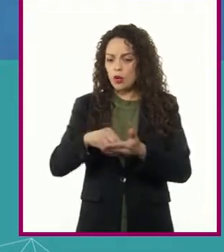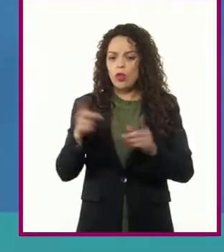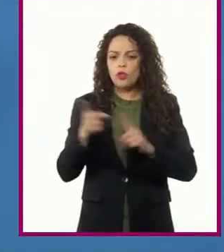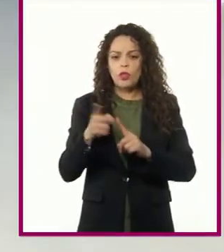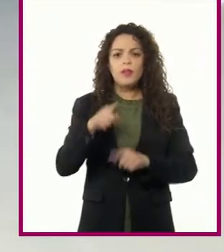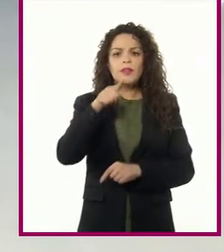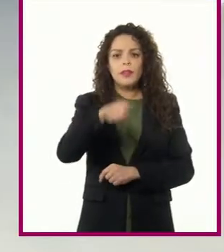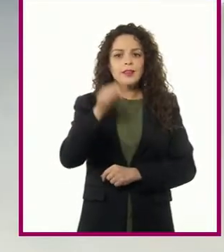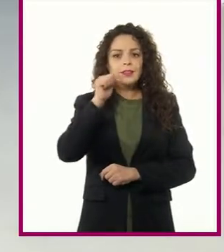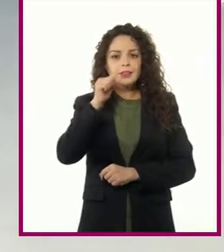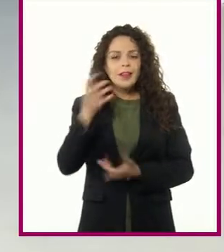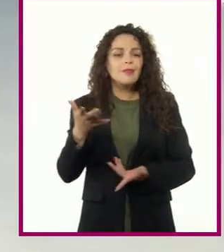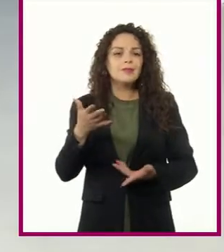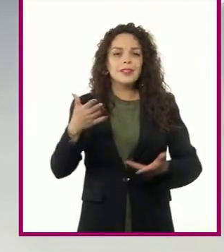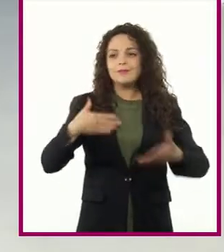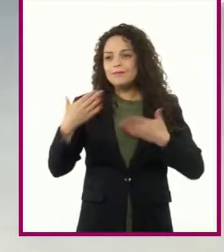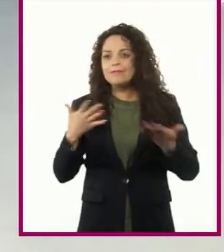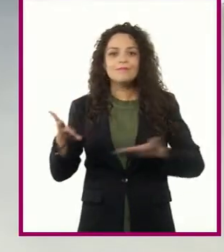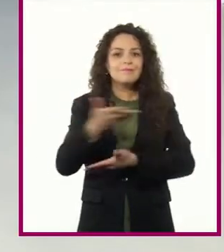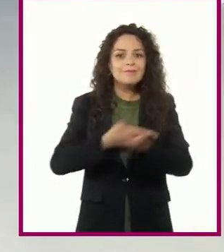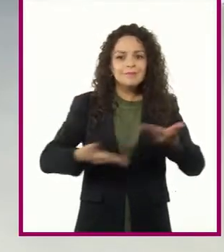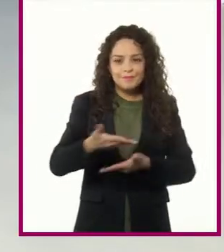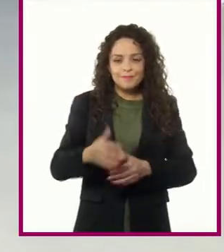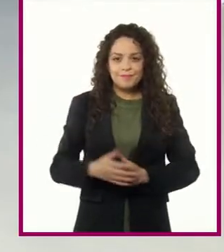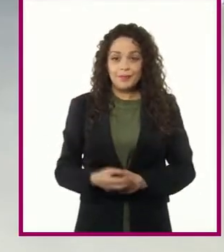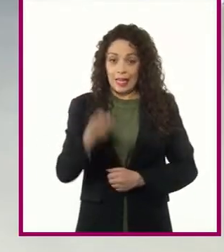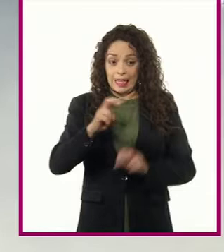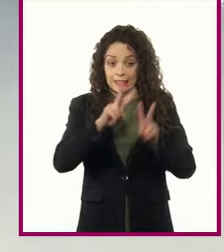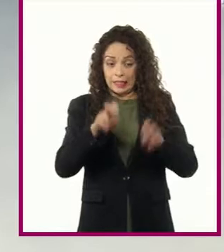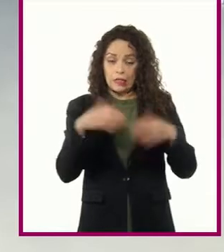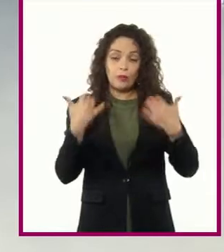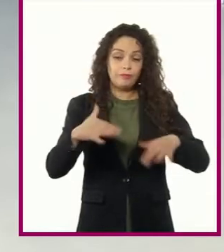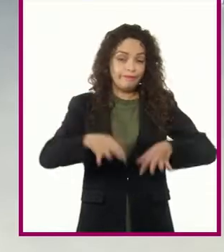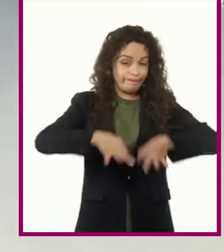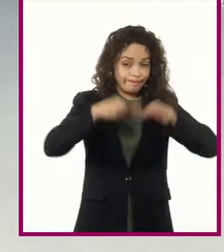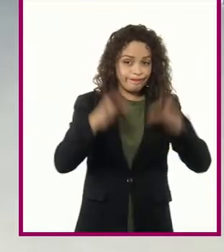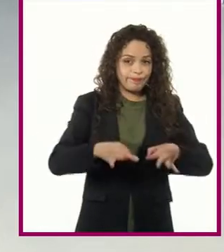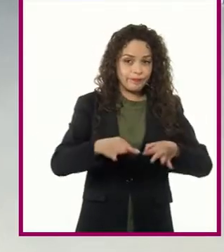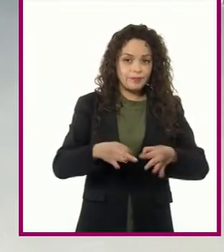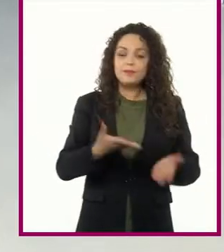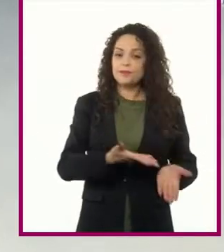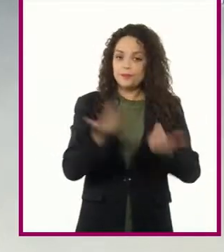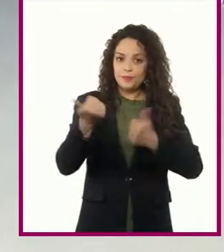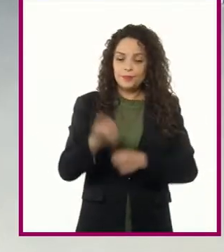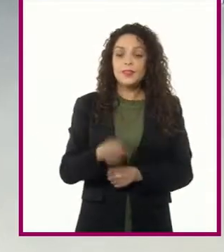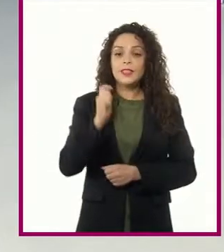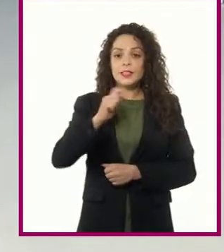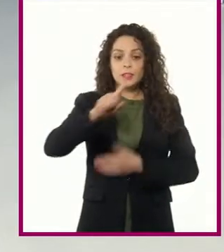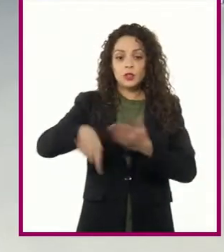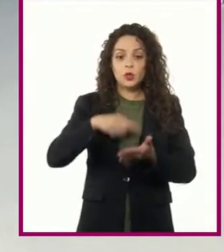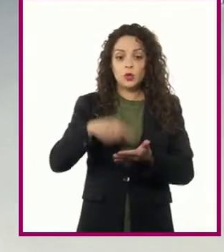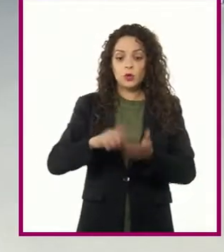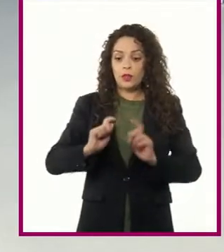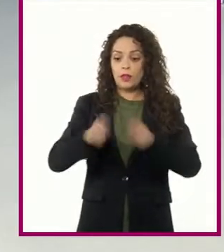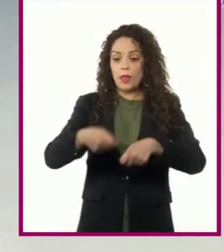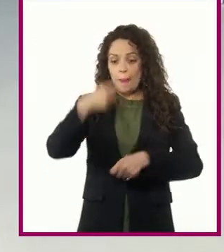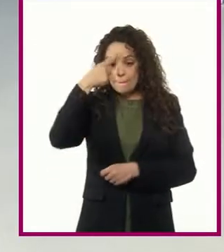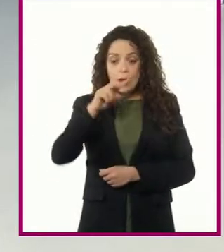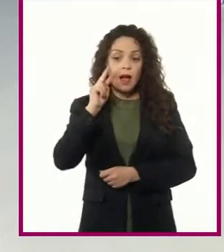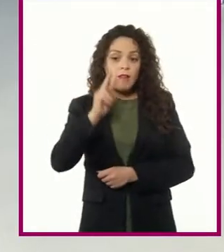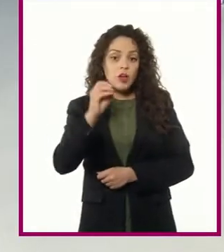desenvuelven. ¡Excelente tema, maestro Alberto! Así que les invito a ubicarse en el sitio que han asignado para ver